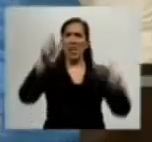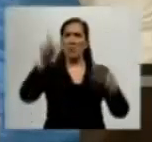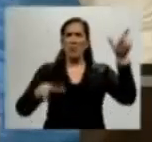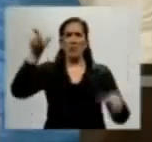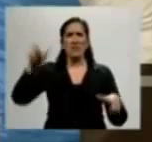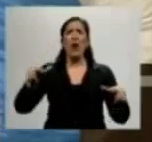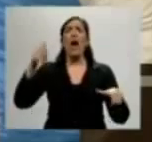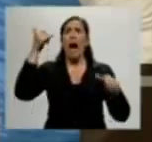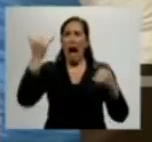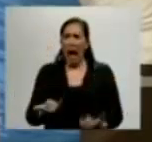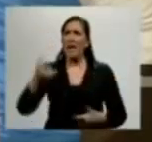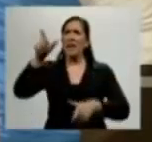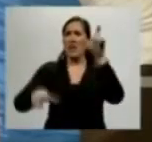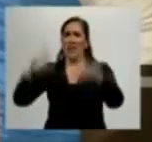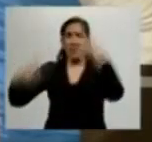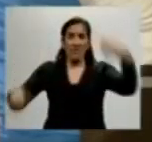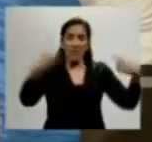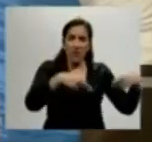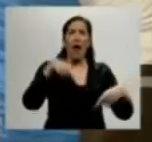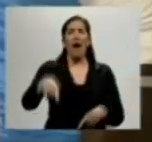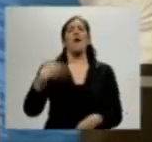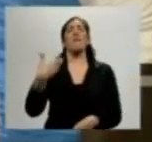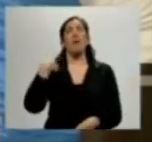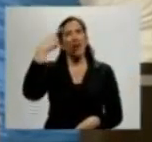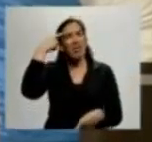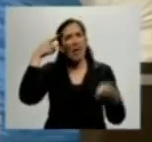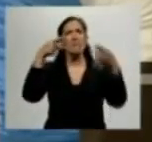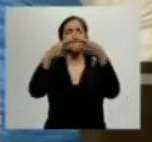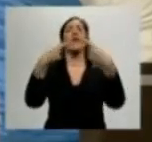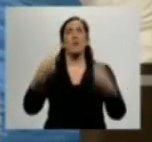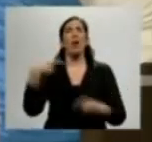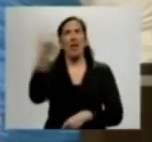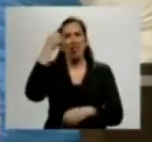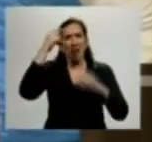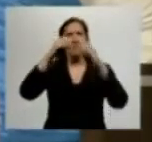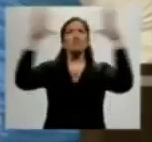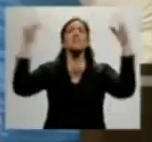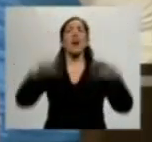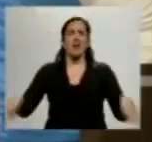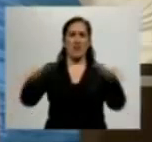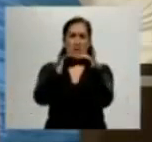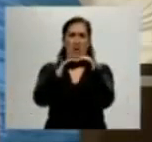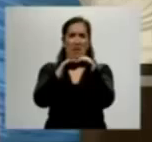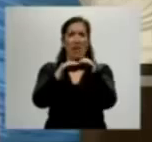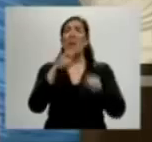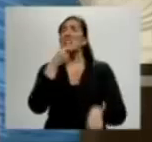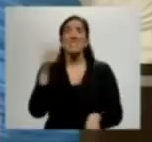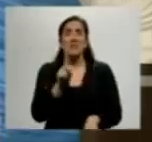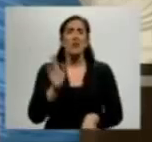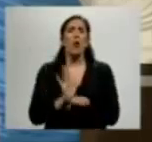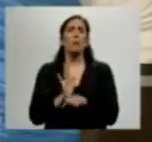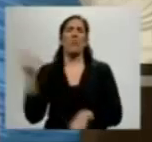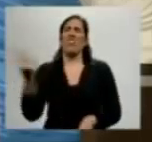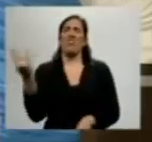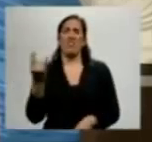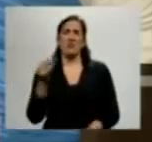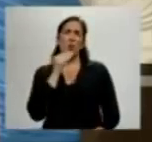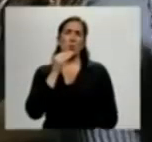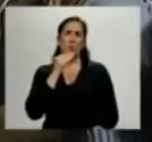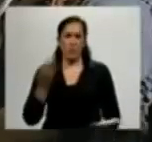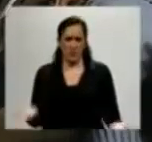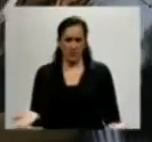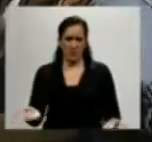existe diversidad, es que podemos construir una verdadera noción de igualdad. Lo demás es una ficción. Es una